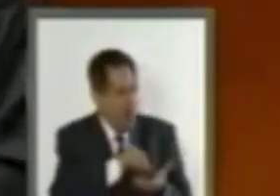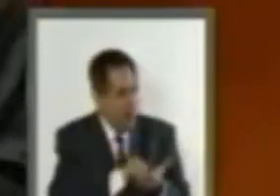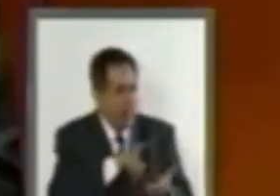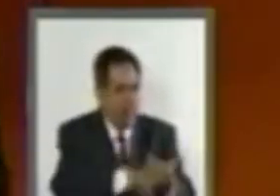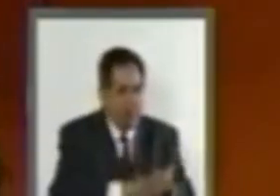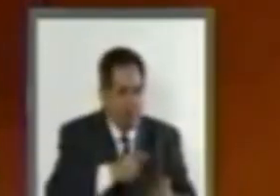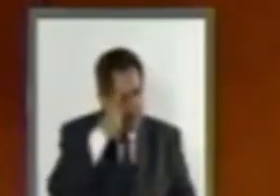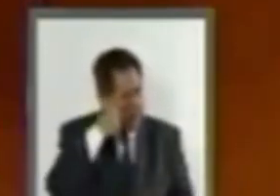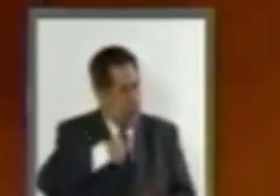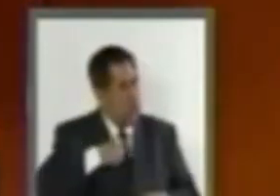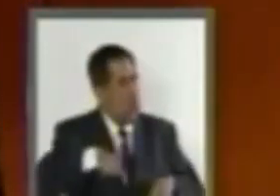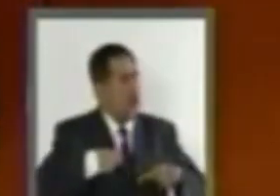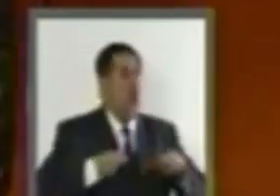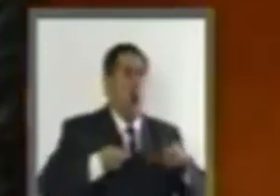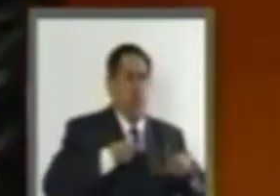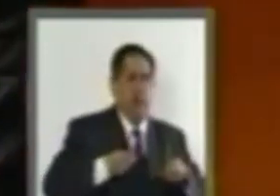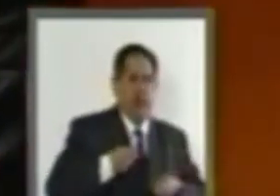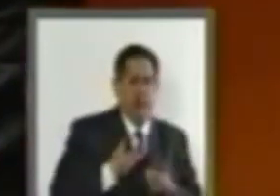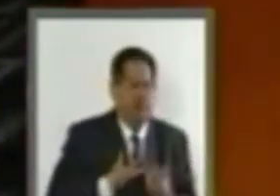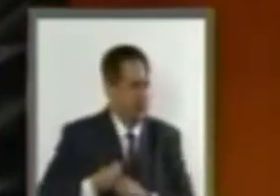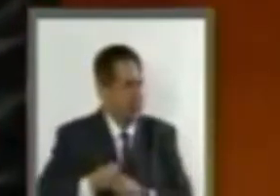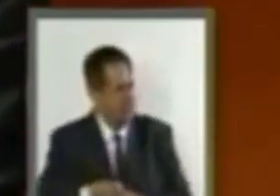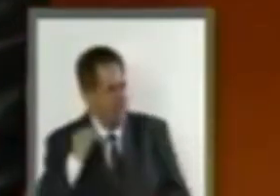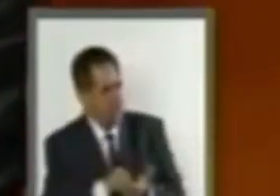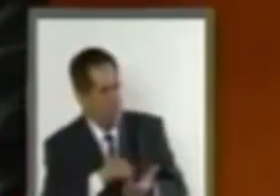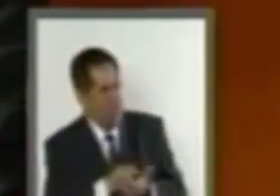mencionas. Entonces, mira, yo creo que